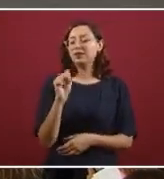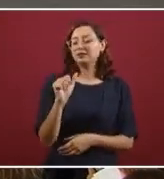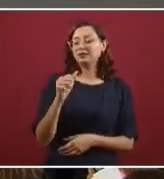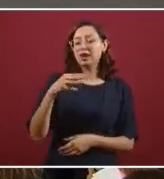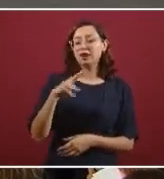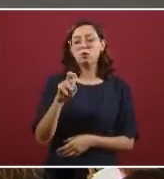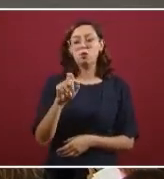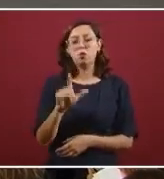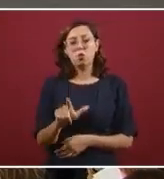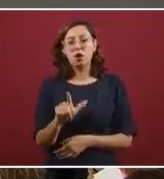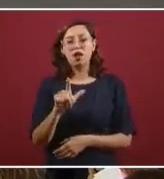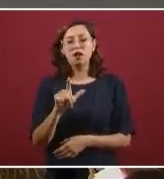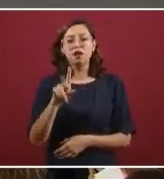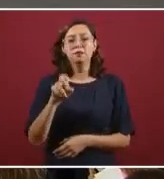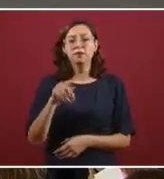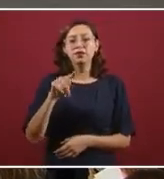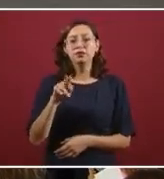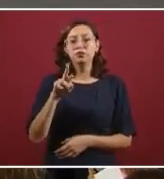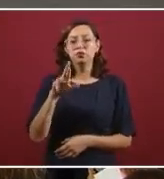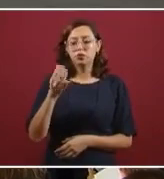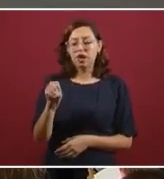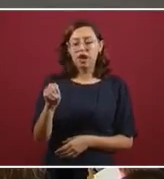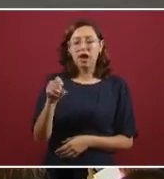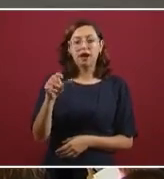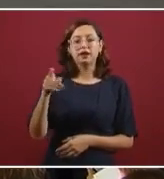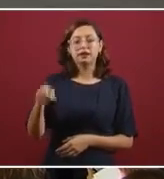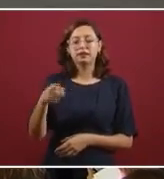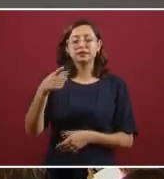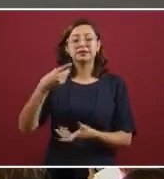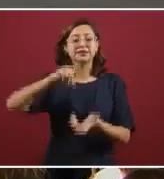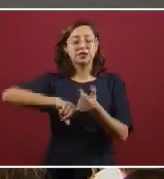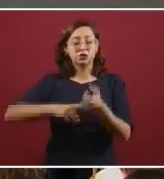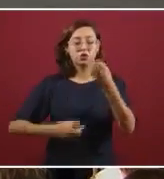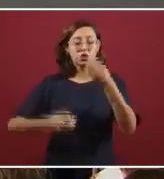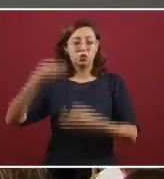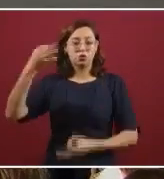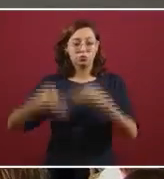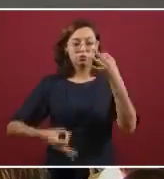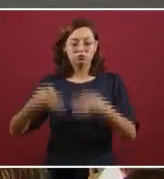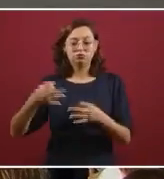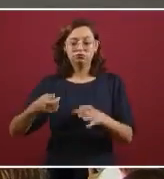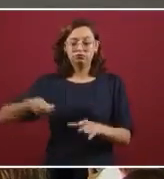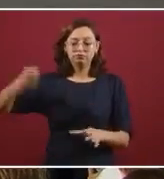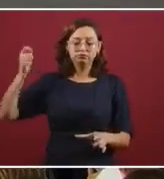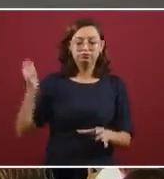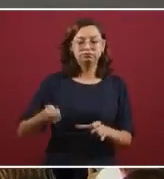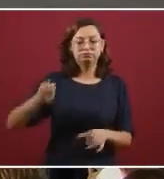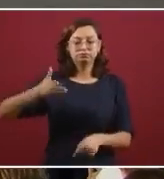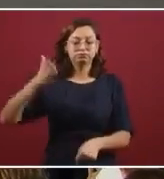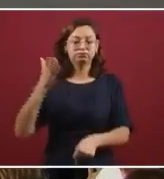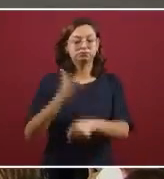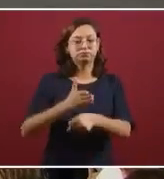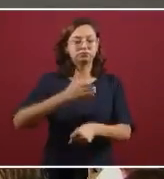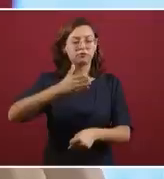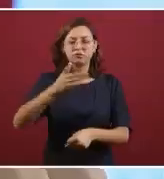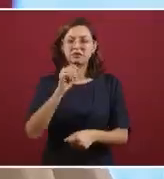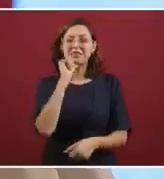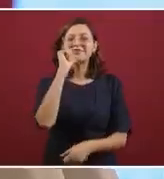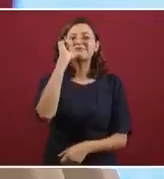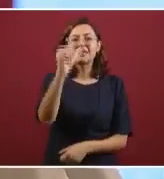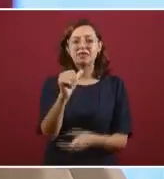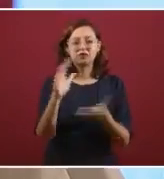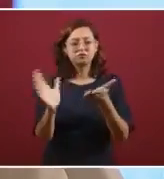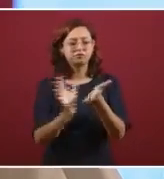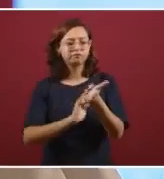Ramos, a través de la secretaria de acuerdos de este juzgado, dictó una sentencia absolutoria